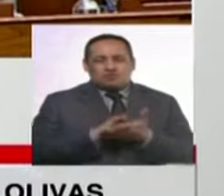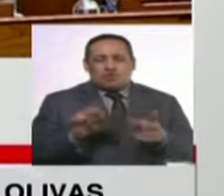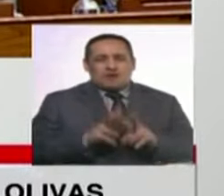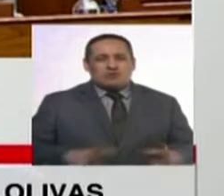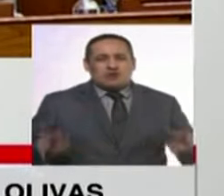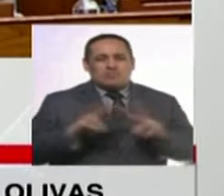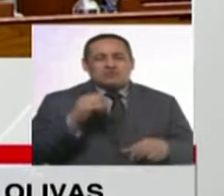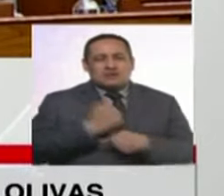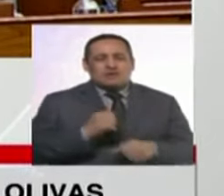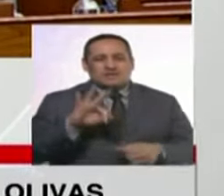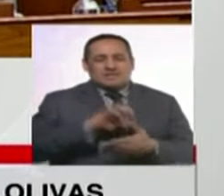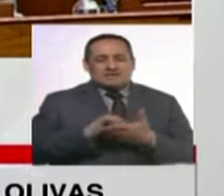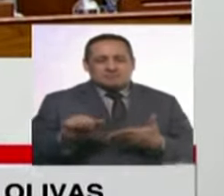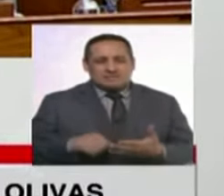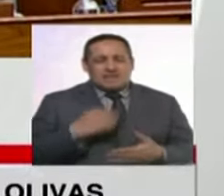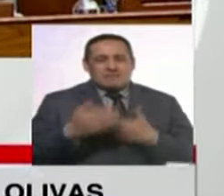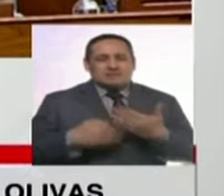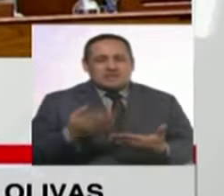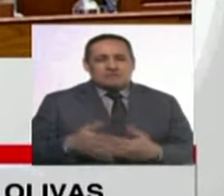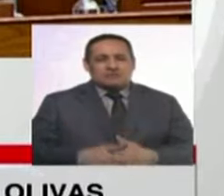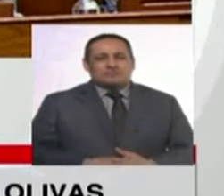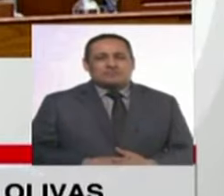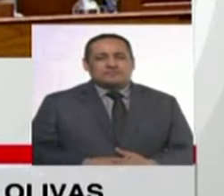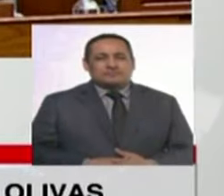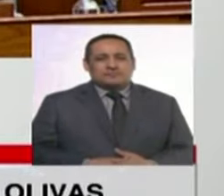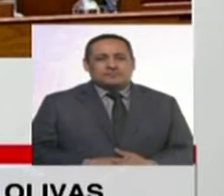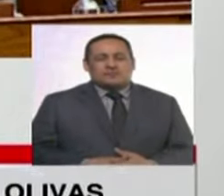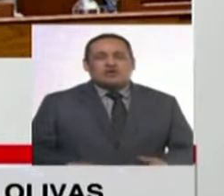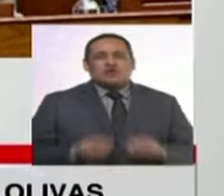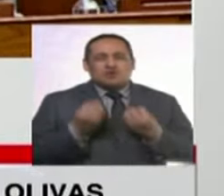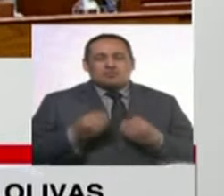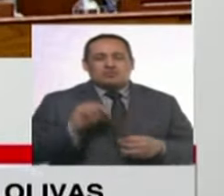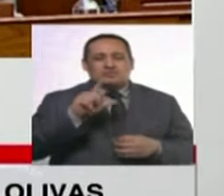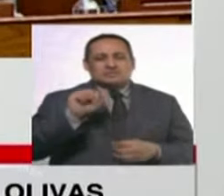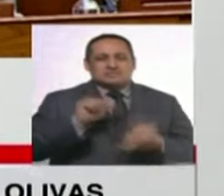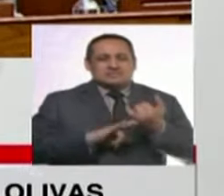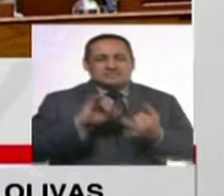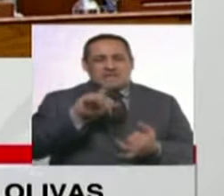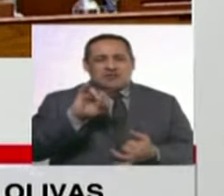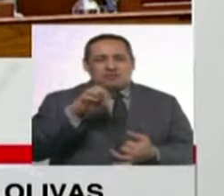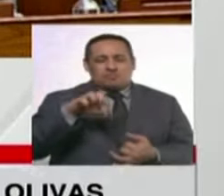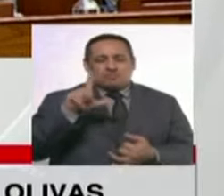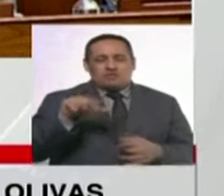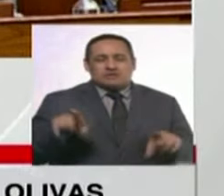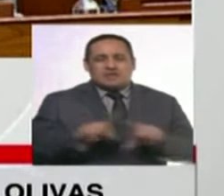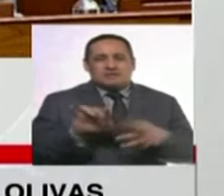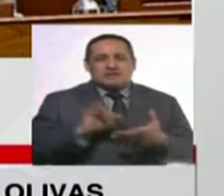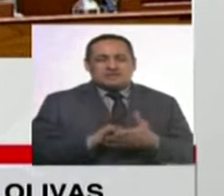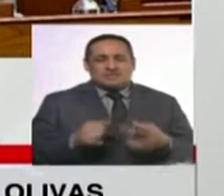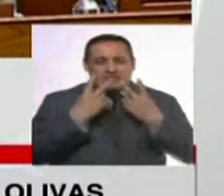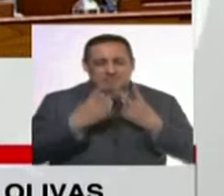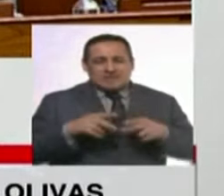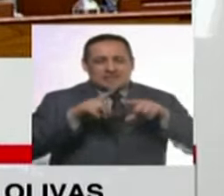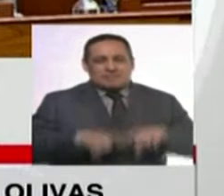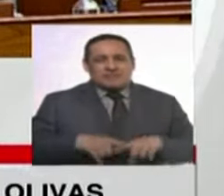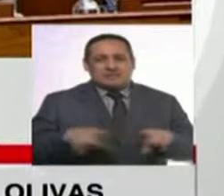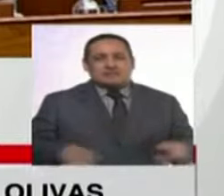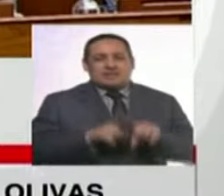valoramos el trabajo que en tres meses se ha logrado salud por el señor ministro tiene que depender